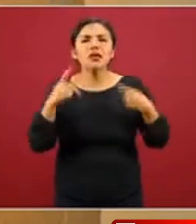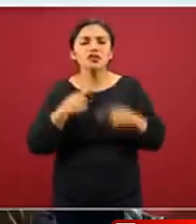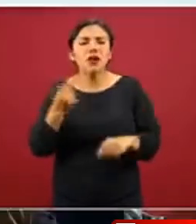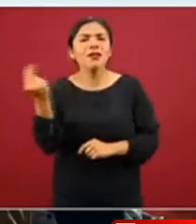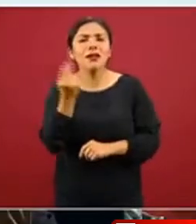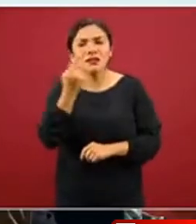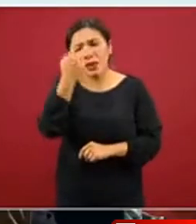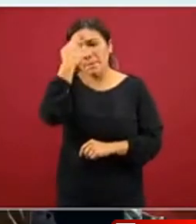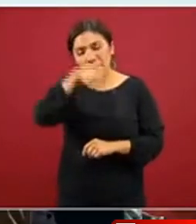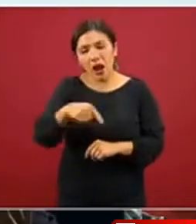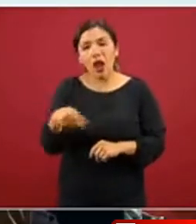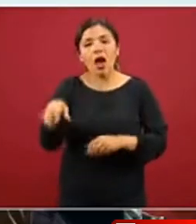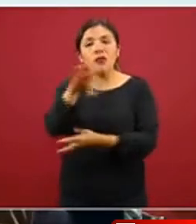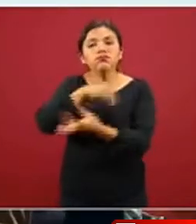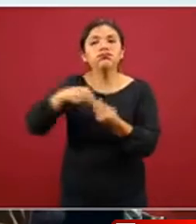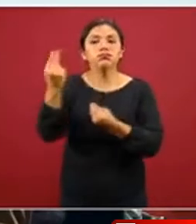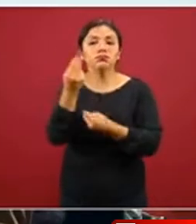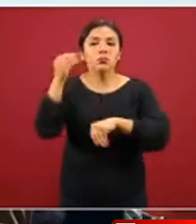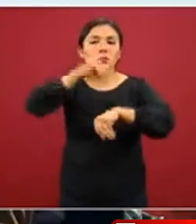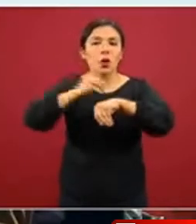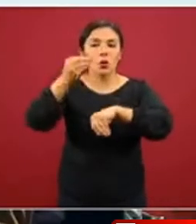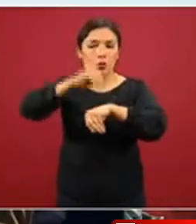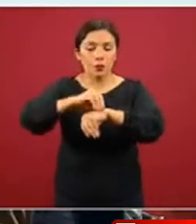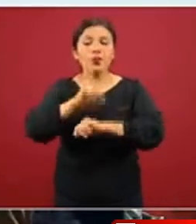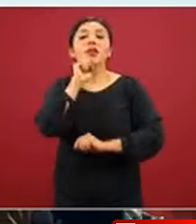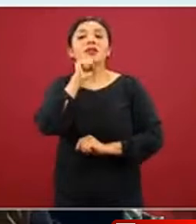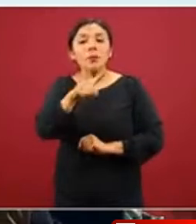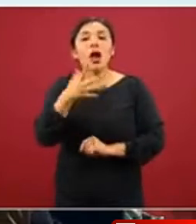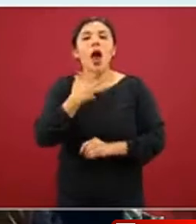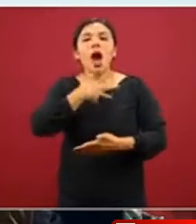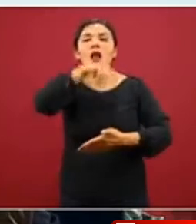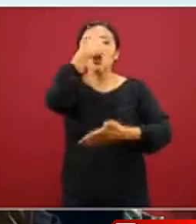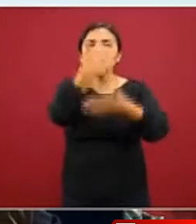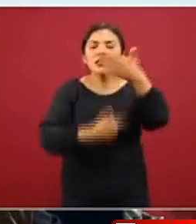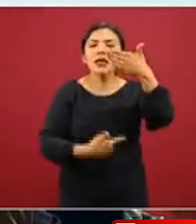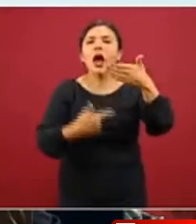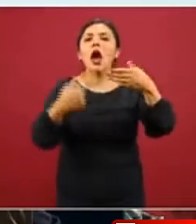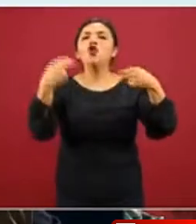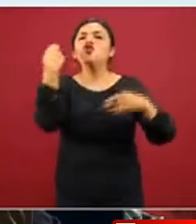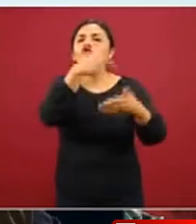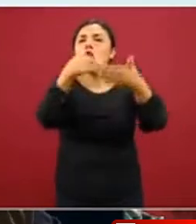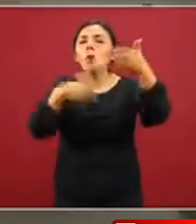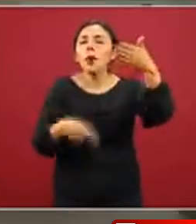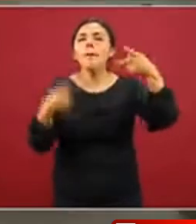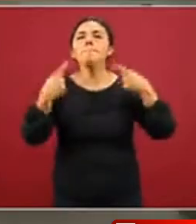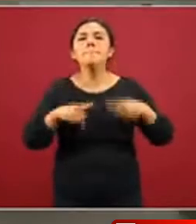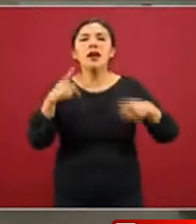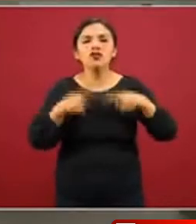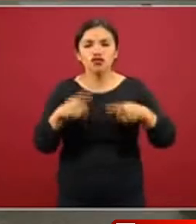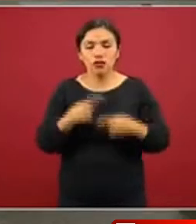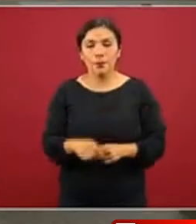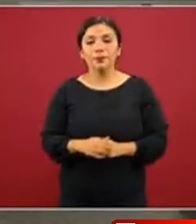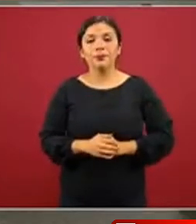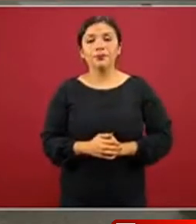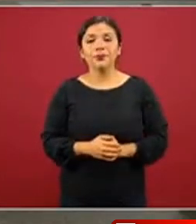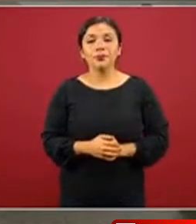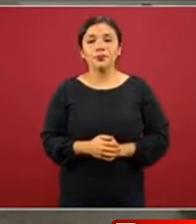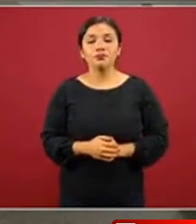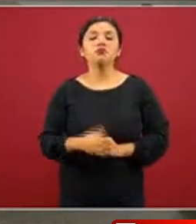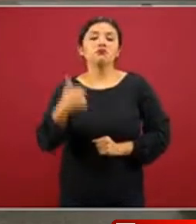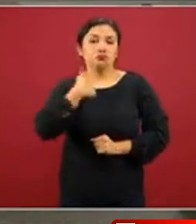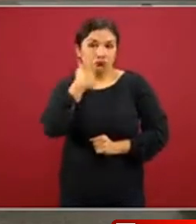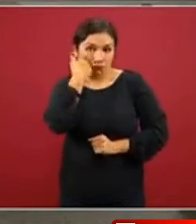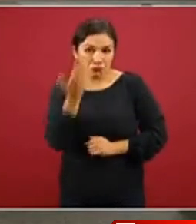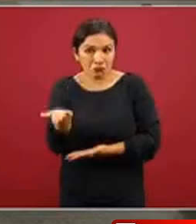se va requiriendo. Y además nos da una lista nominal de pacientes. En la siguiente, nosotros